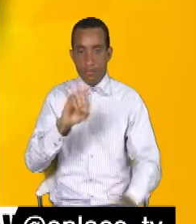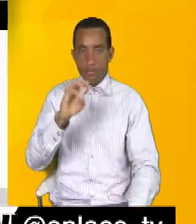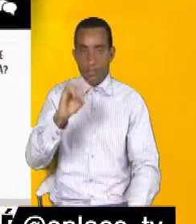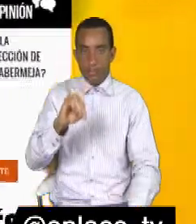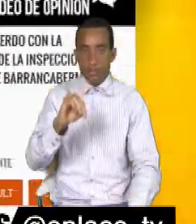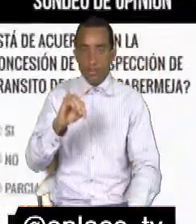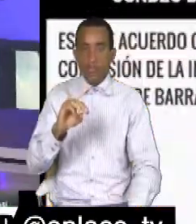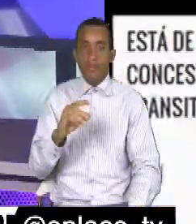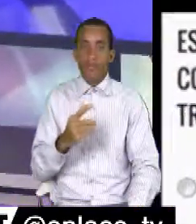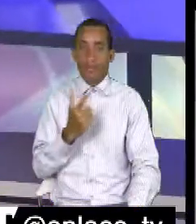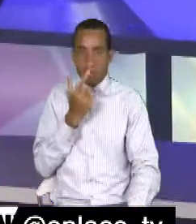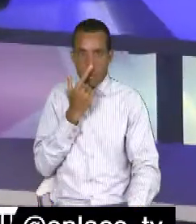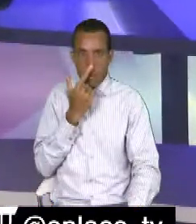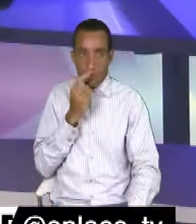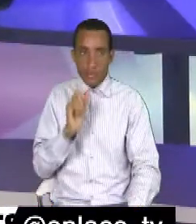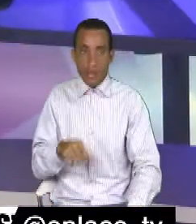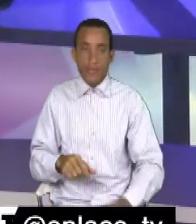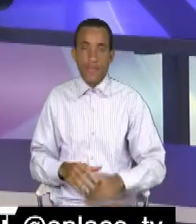www.enlacetelevisión.com.